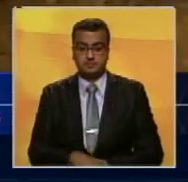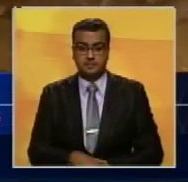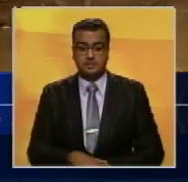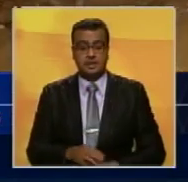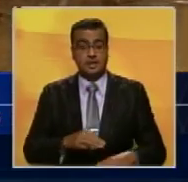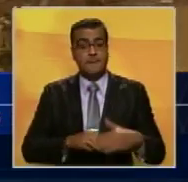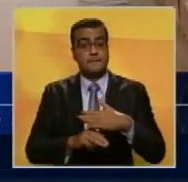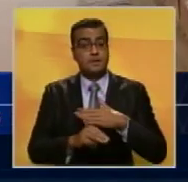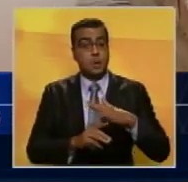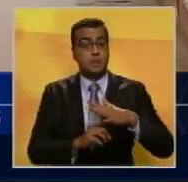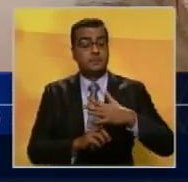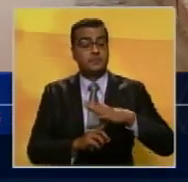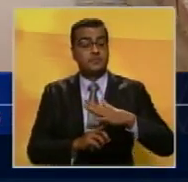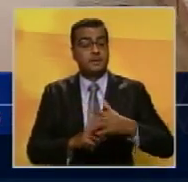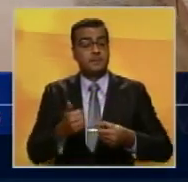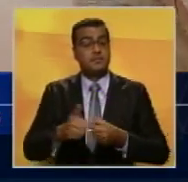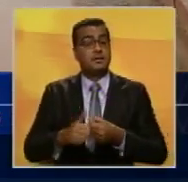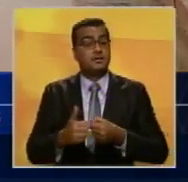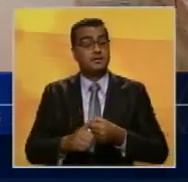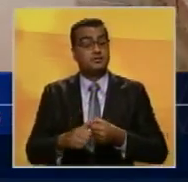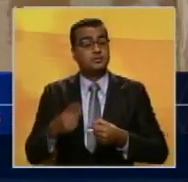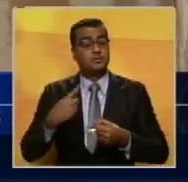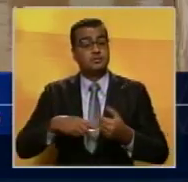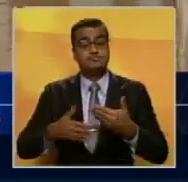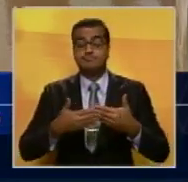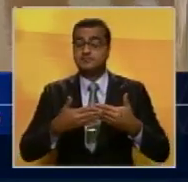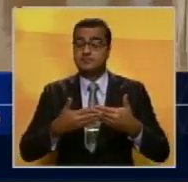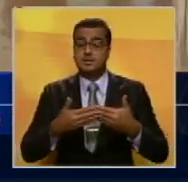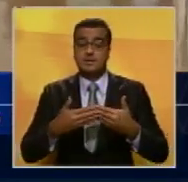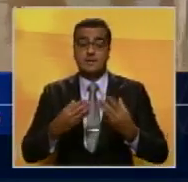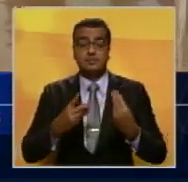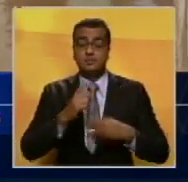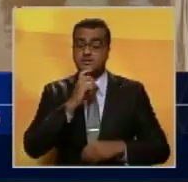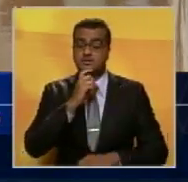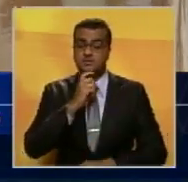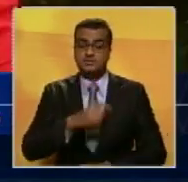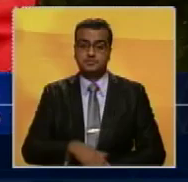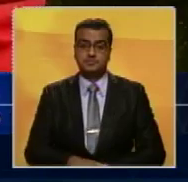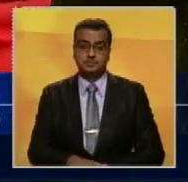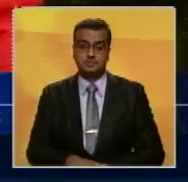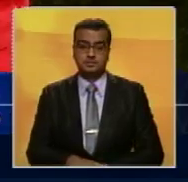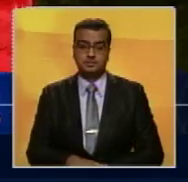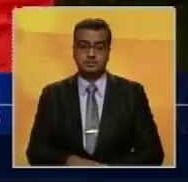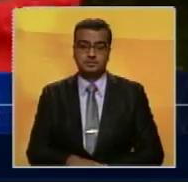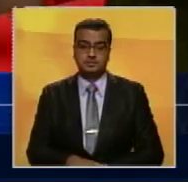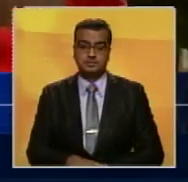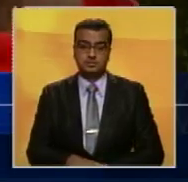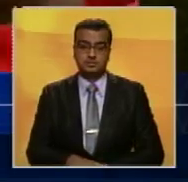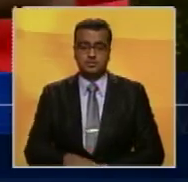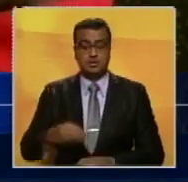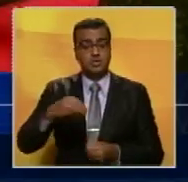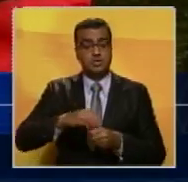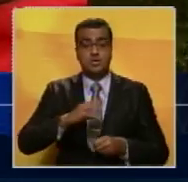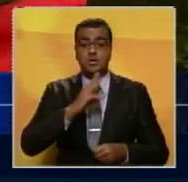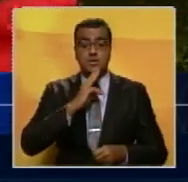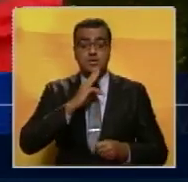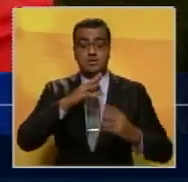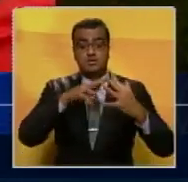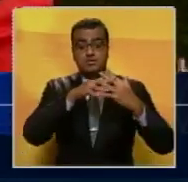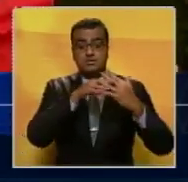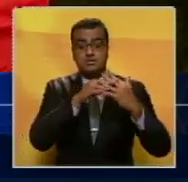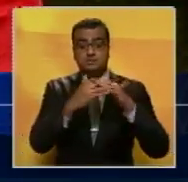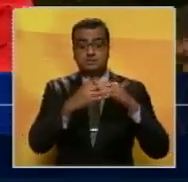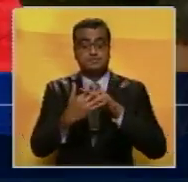metro y del terminal terrestre de Maracaibo tuvieron que ser suspendidas temporalmente. a lo que entró el agua, se cayó una de